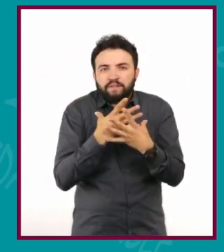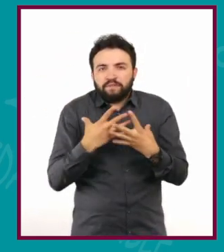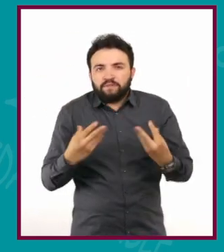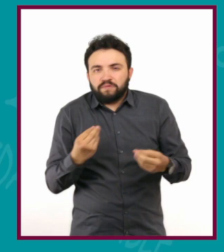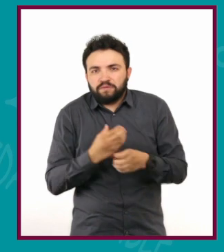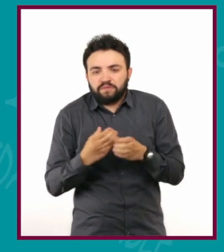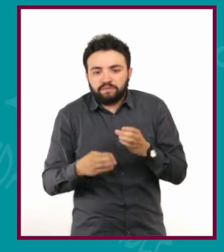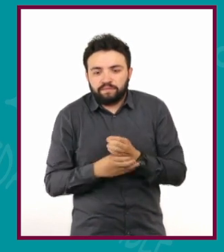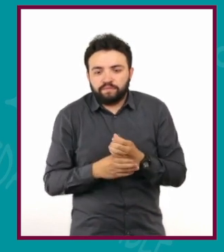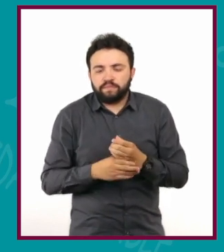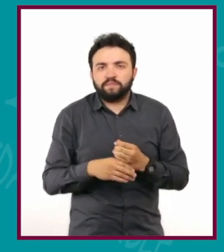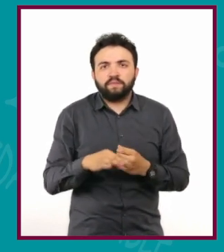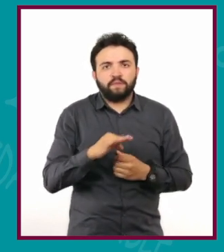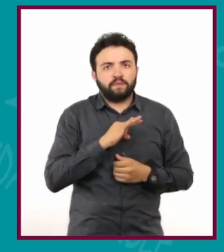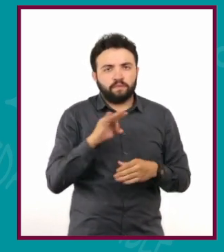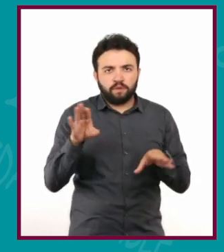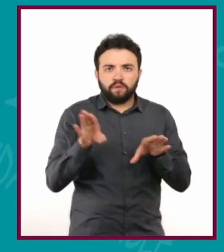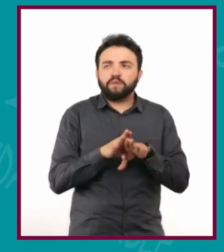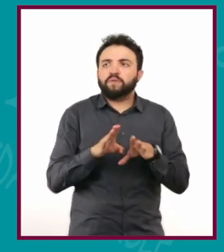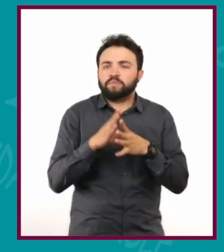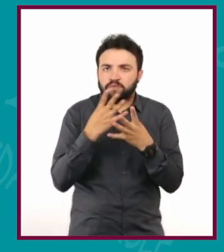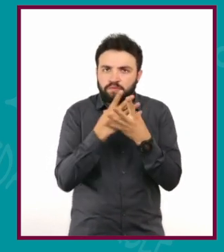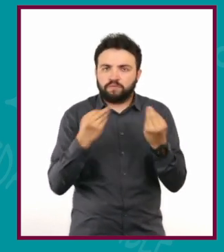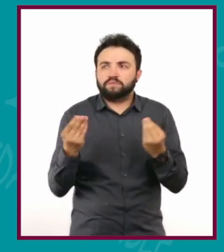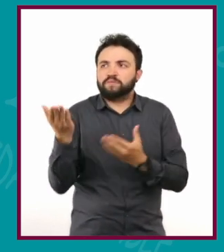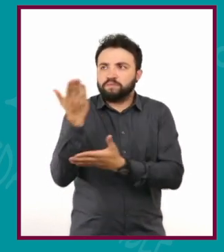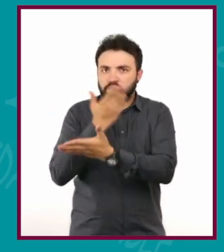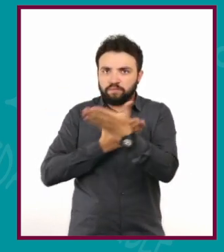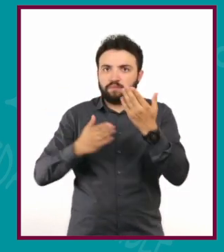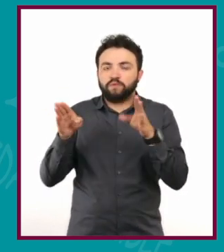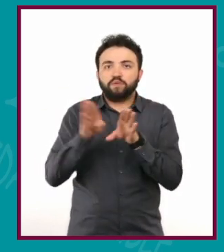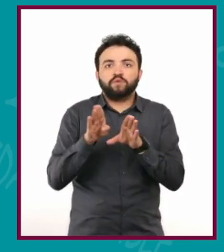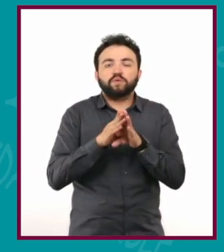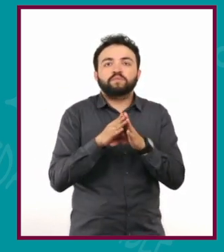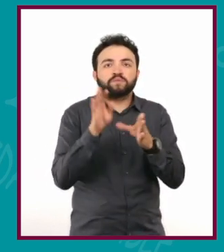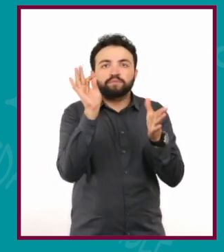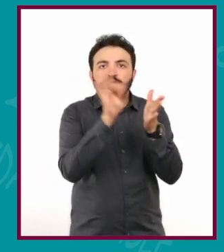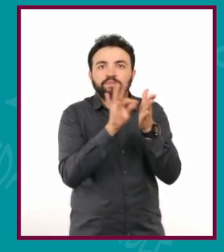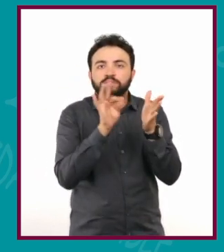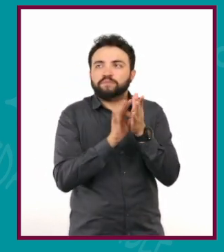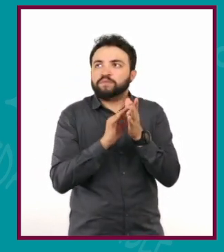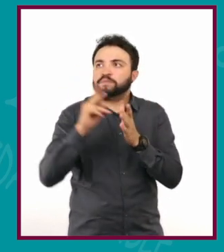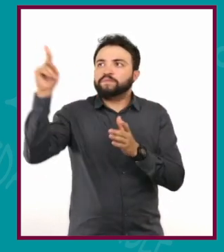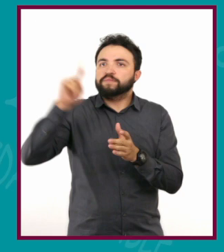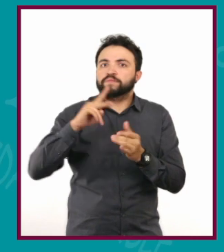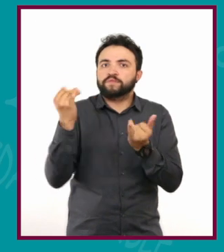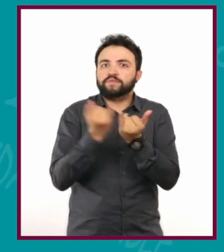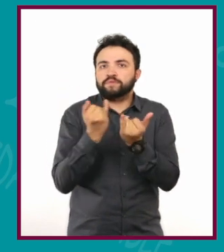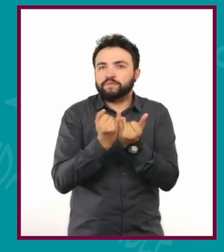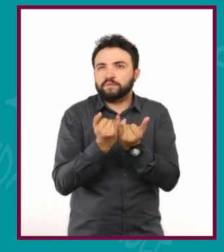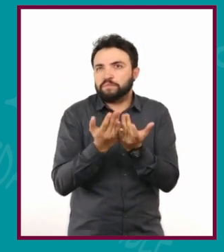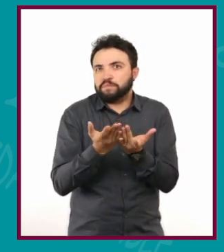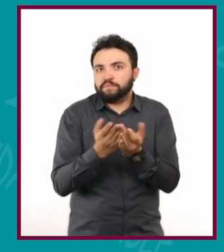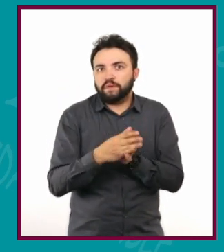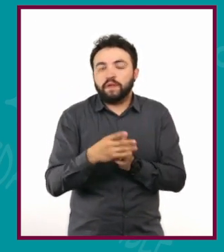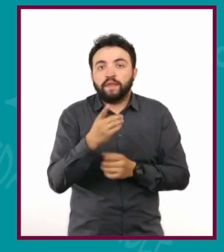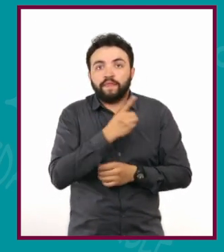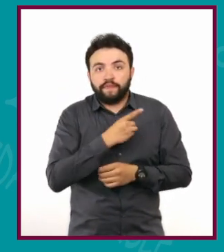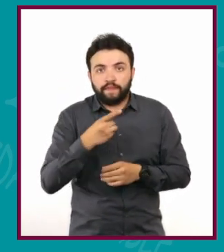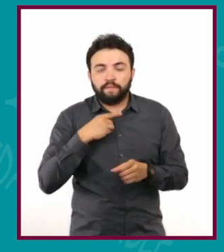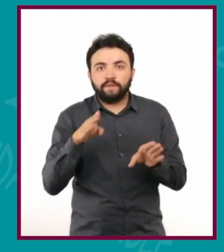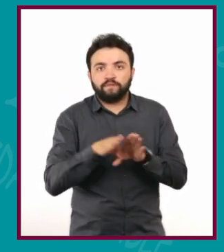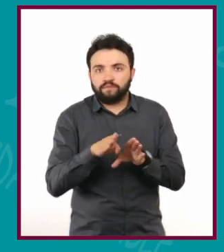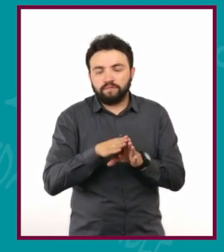Podemos conciliar la brecha generacional encontrando los puntos en común y sobre todo tenemos que tener las